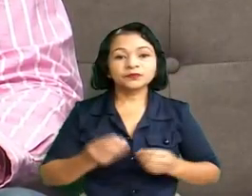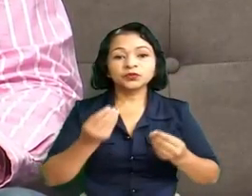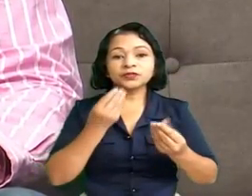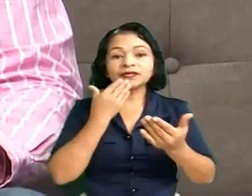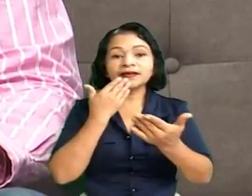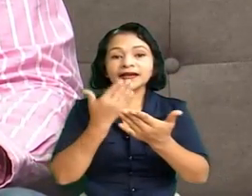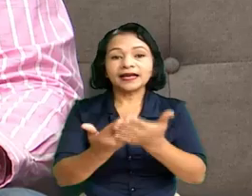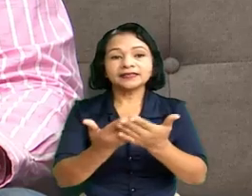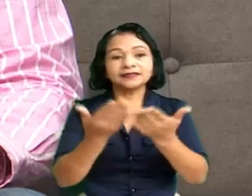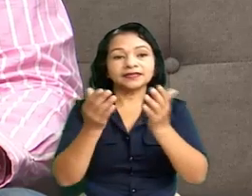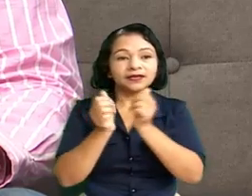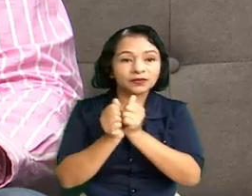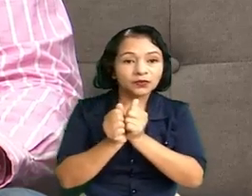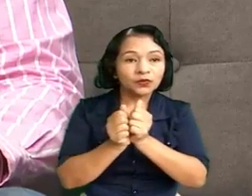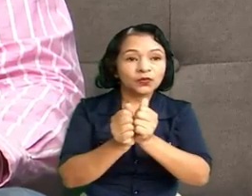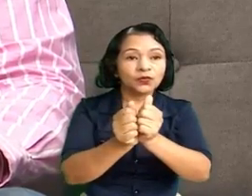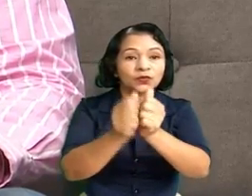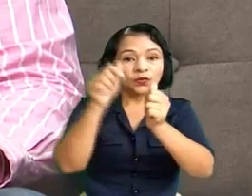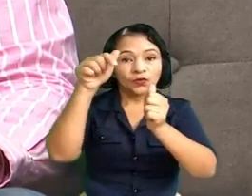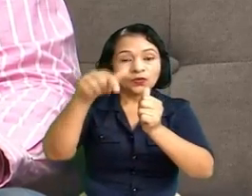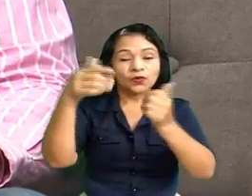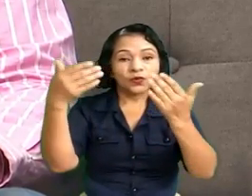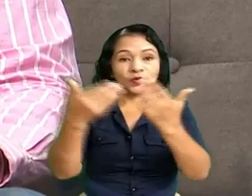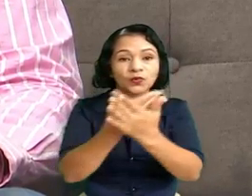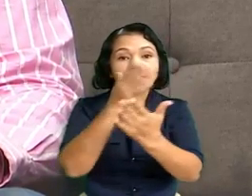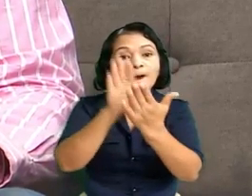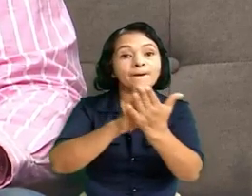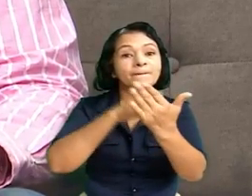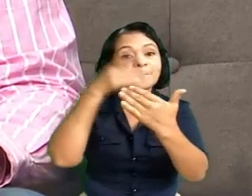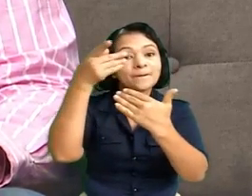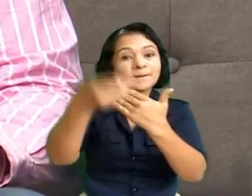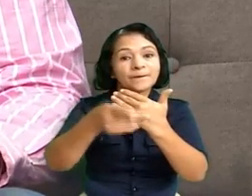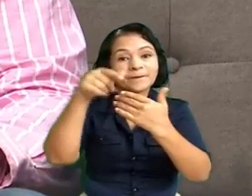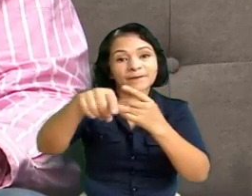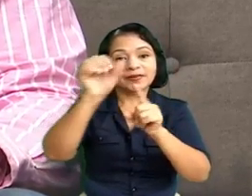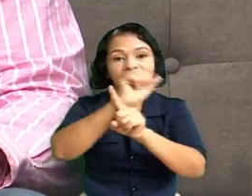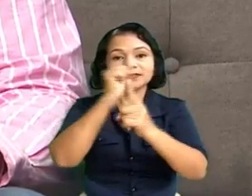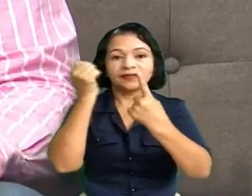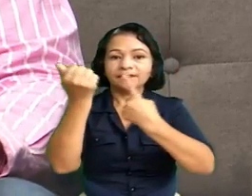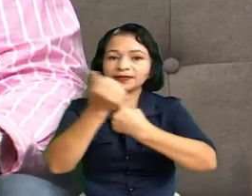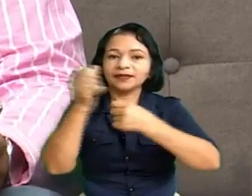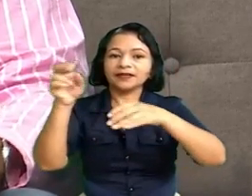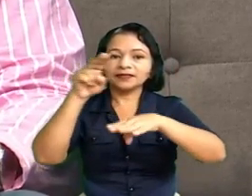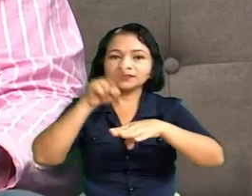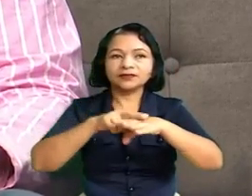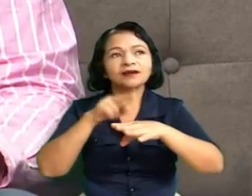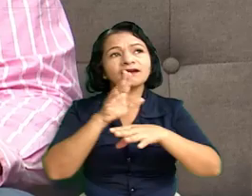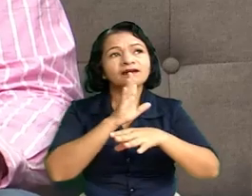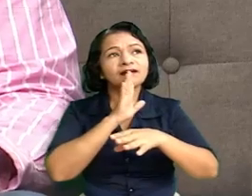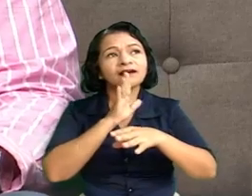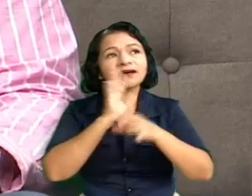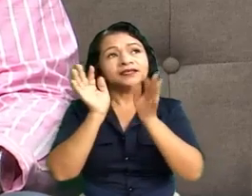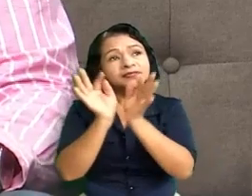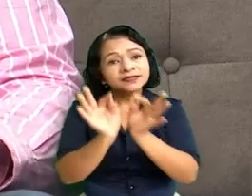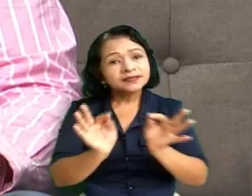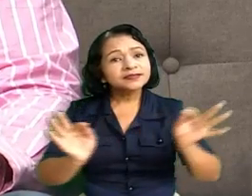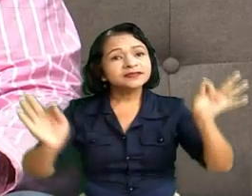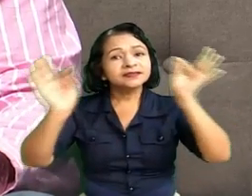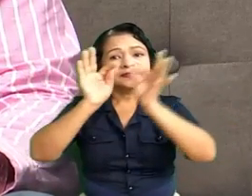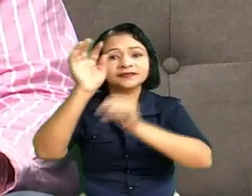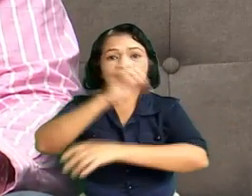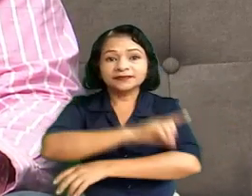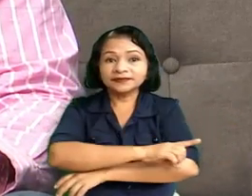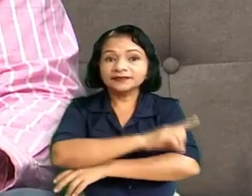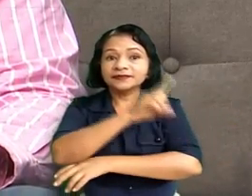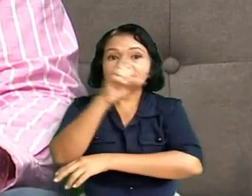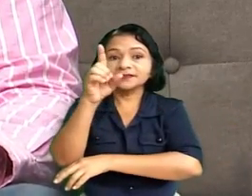Muchísimas gracias por acompañarnos en una nueva edición de su programa desde el Parlamento, un proceso de conversaciones muy interesante hoy a